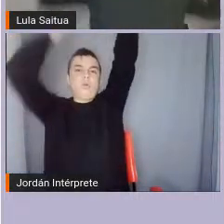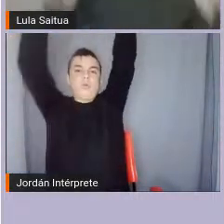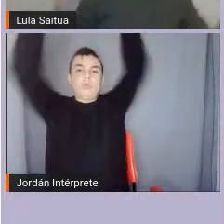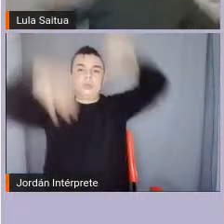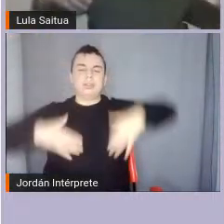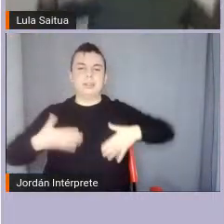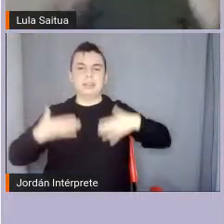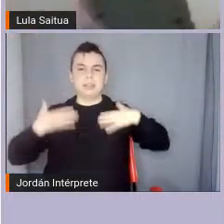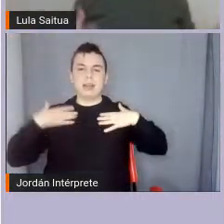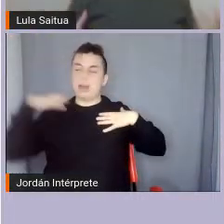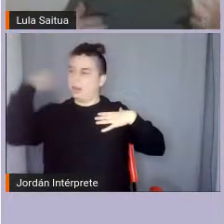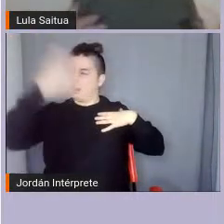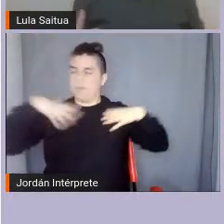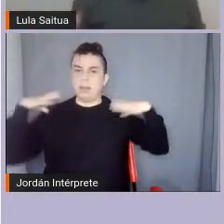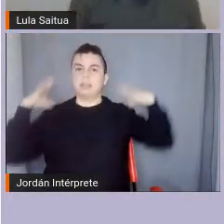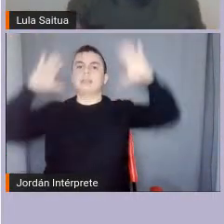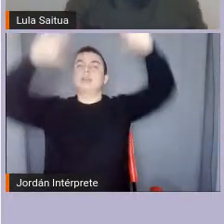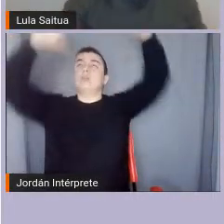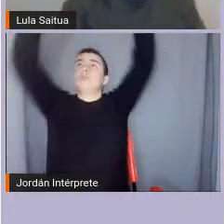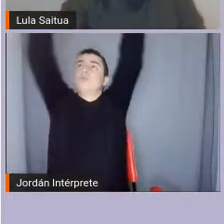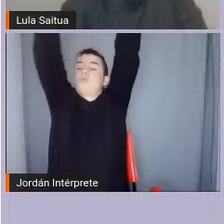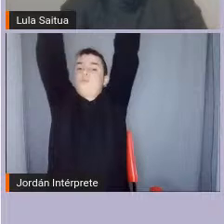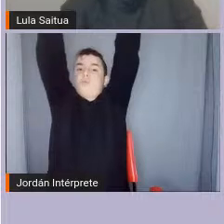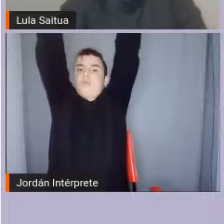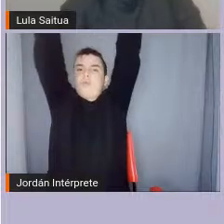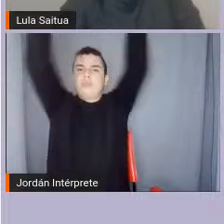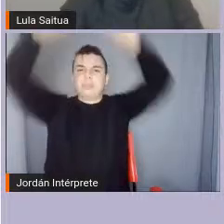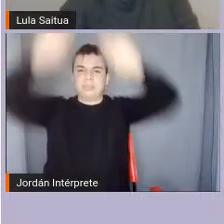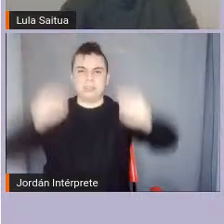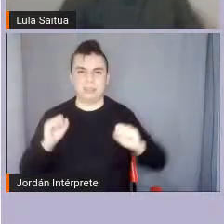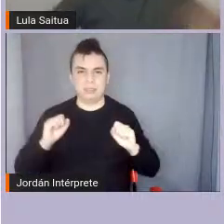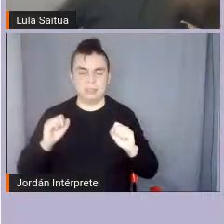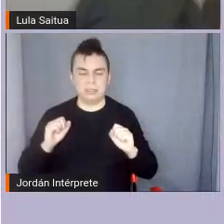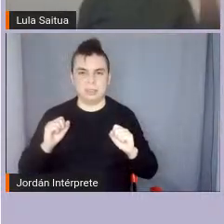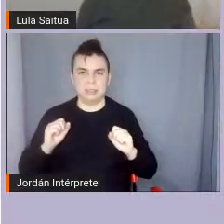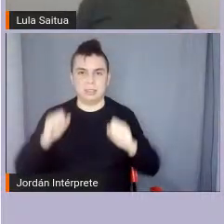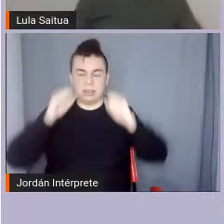de nuestro cuerpo. Activar el cuerpo.